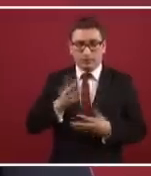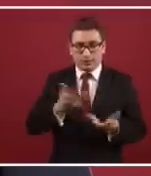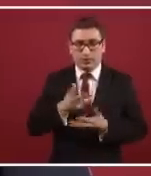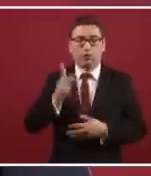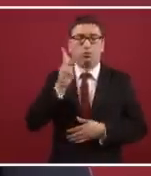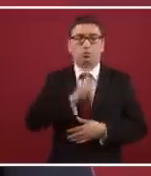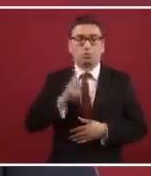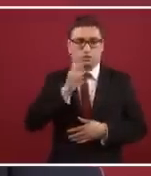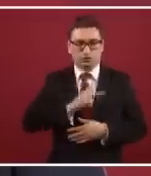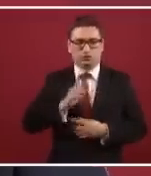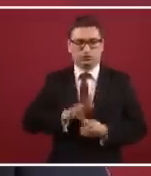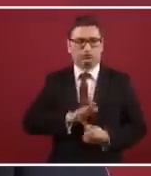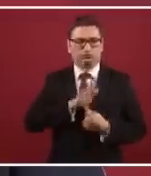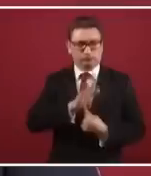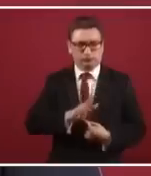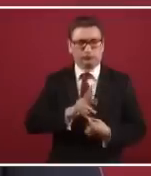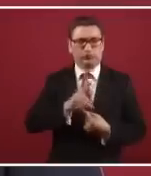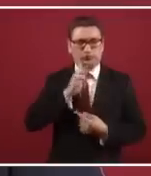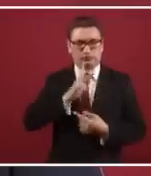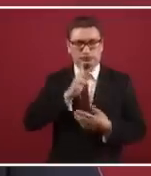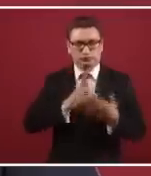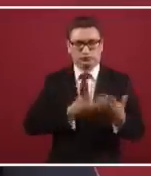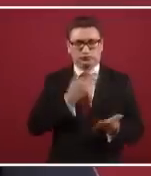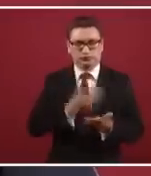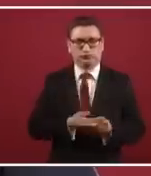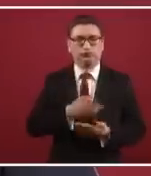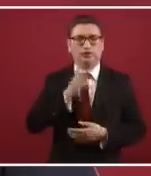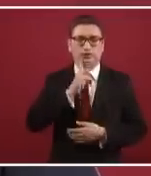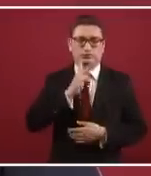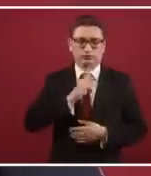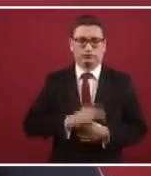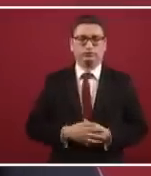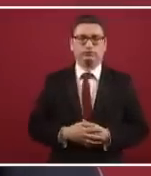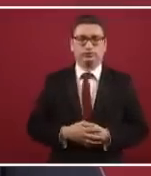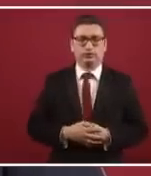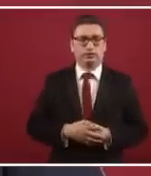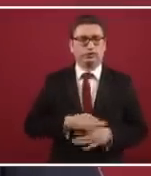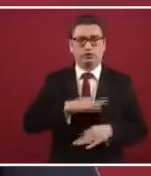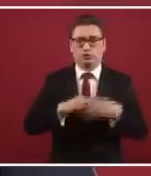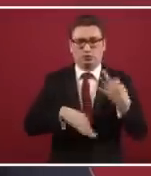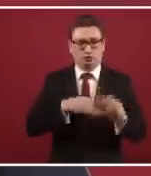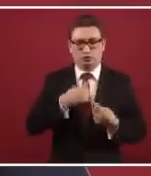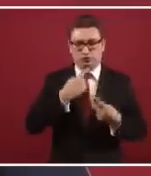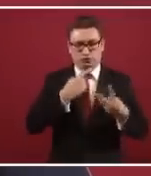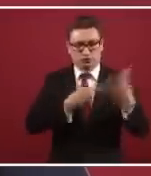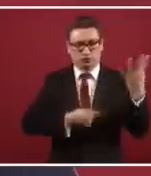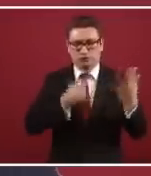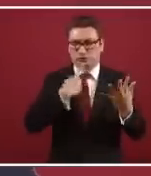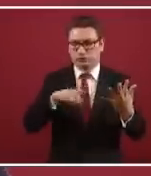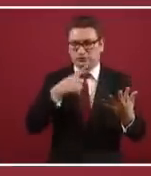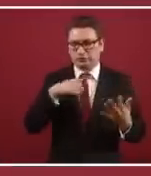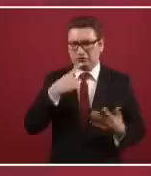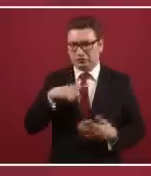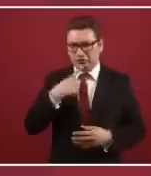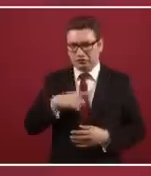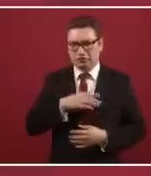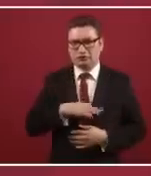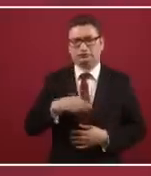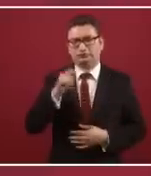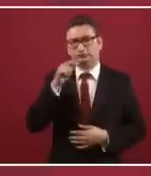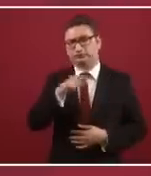pruebas, que se presenten todas las denuncias a